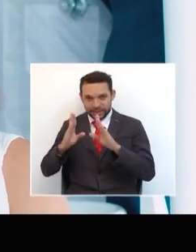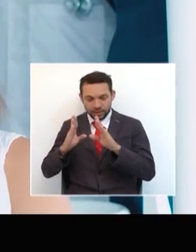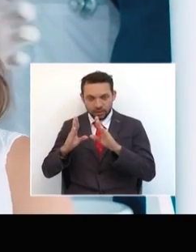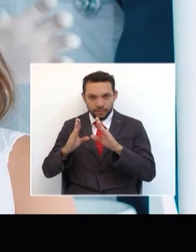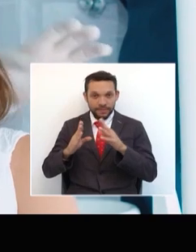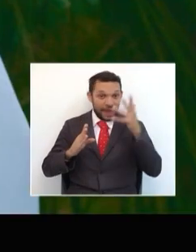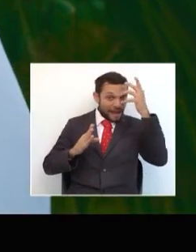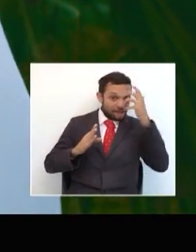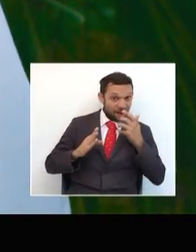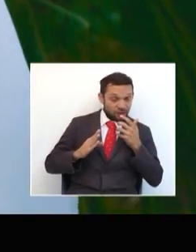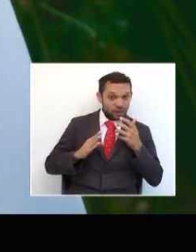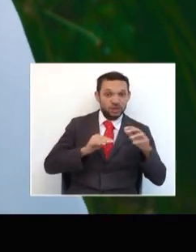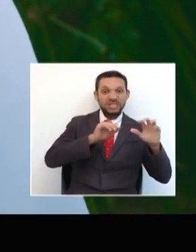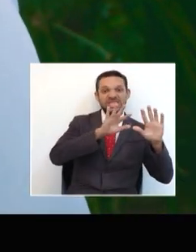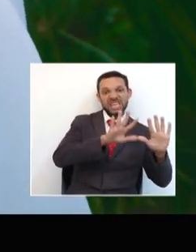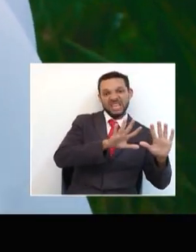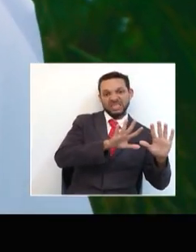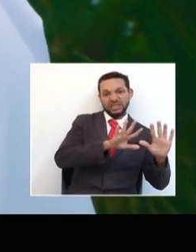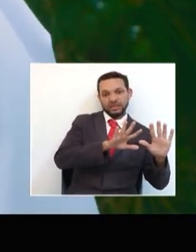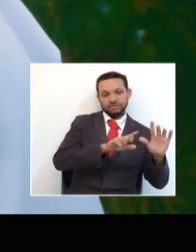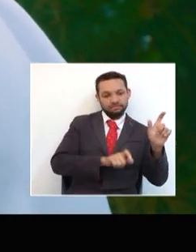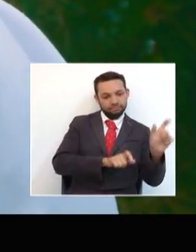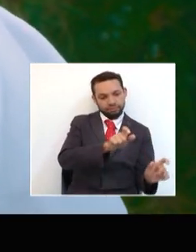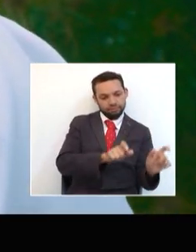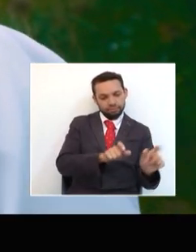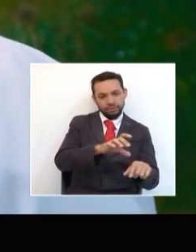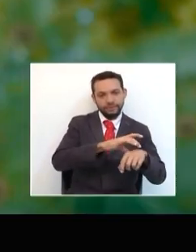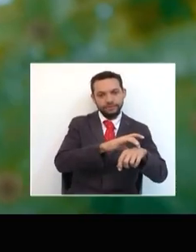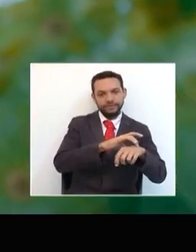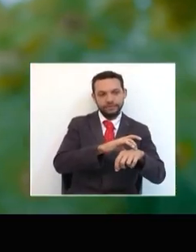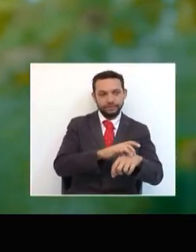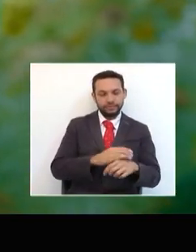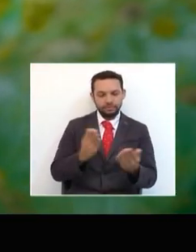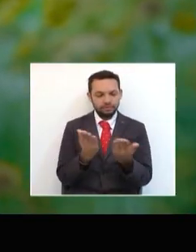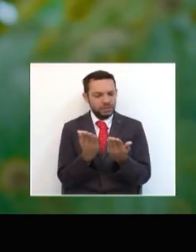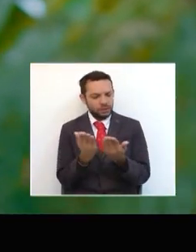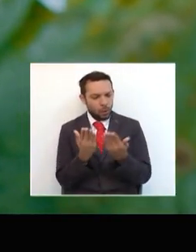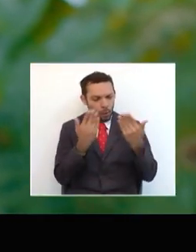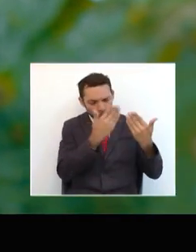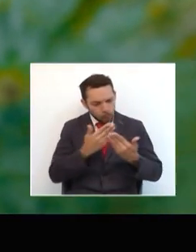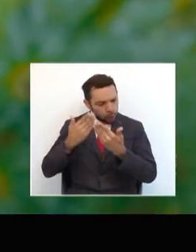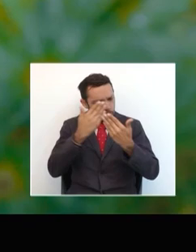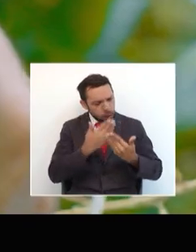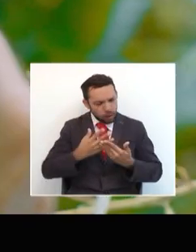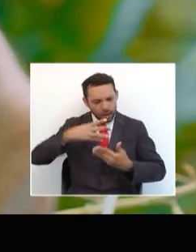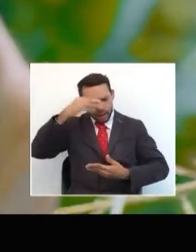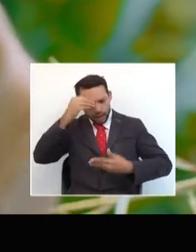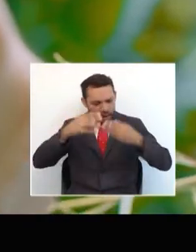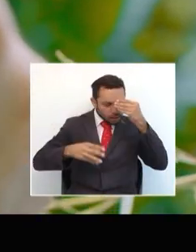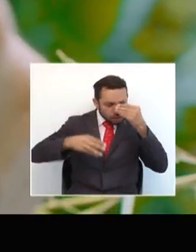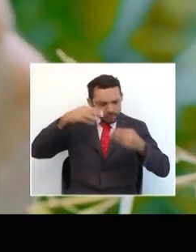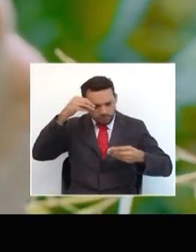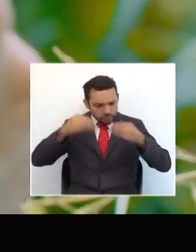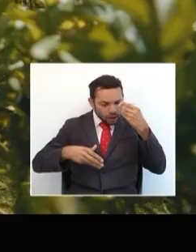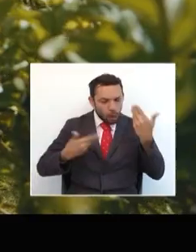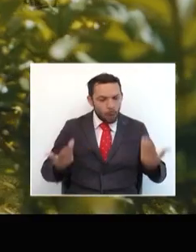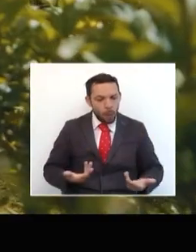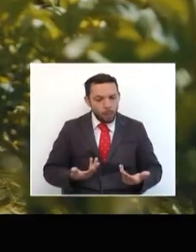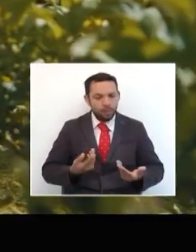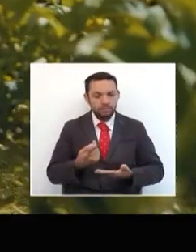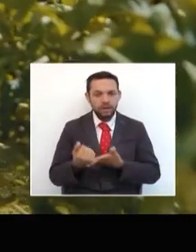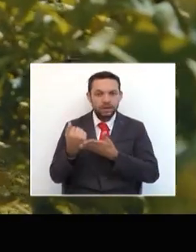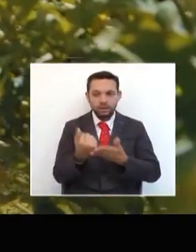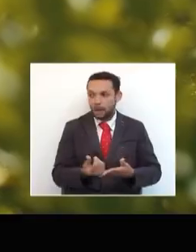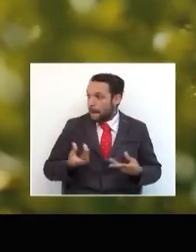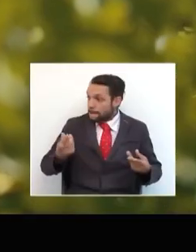evaluada por 10. Empiezo a estudiar la nutrición y a descubrir cómo podría enfrentarme a tantas enfermedades sin un peso en